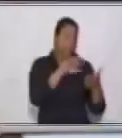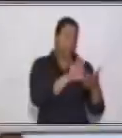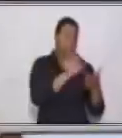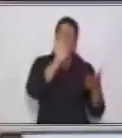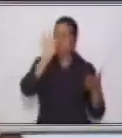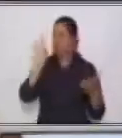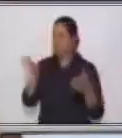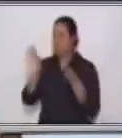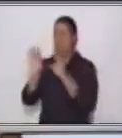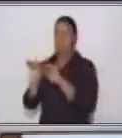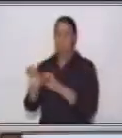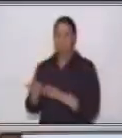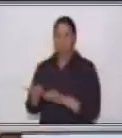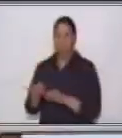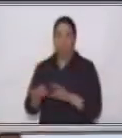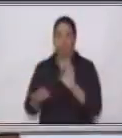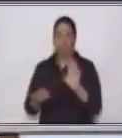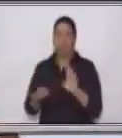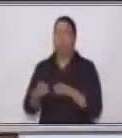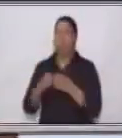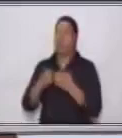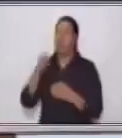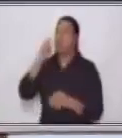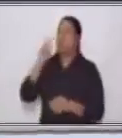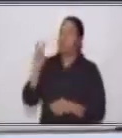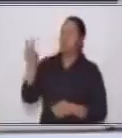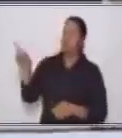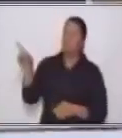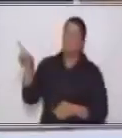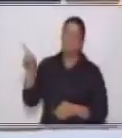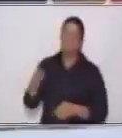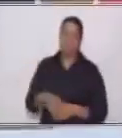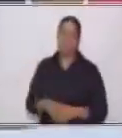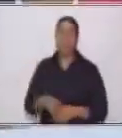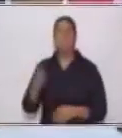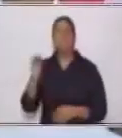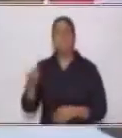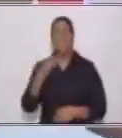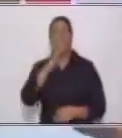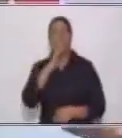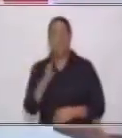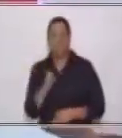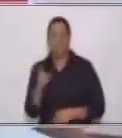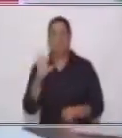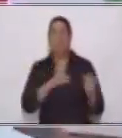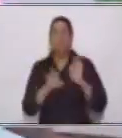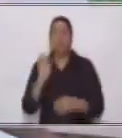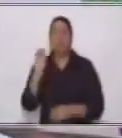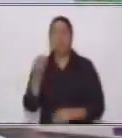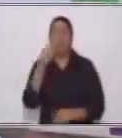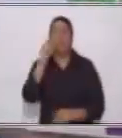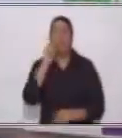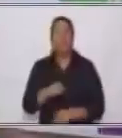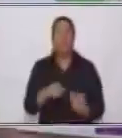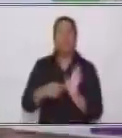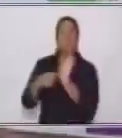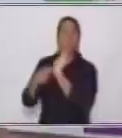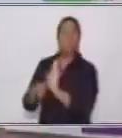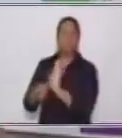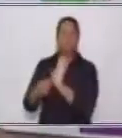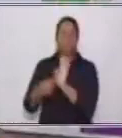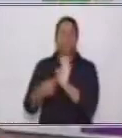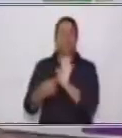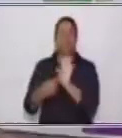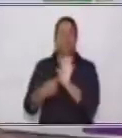que veamos este cuadro de qué es o qué debe presentar una conclusión y qué no